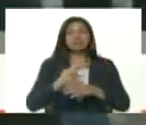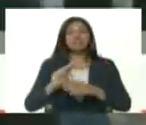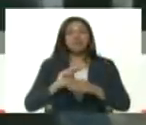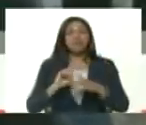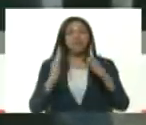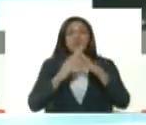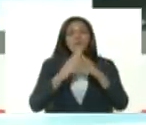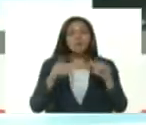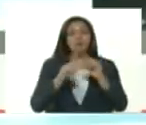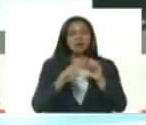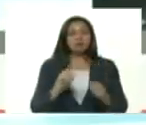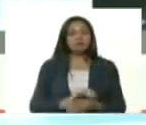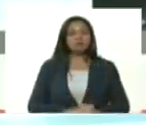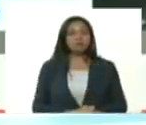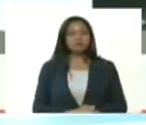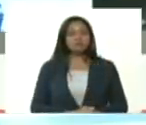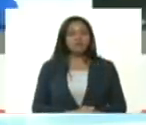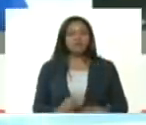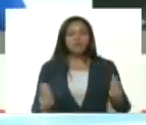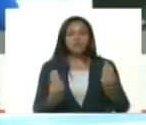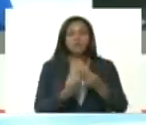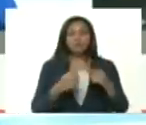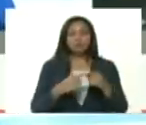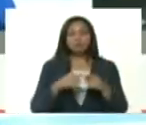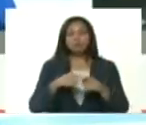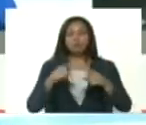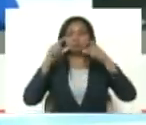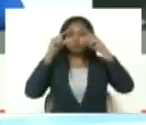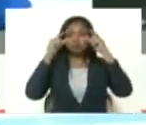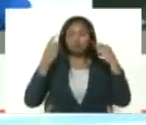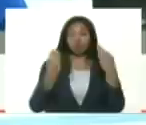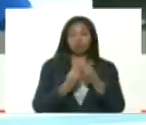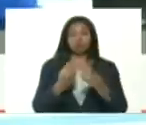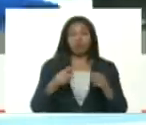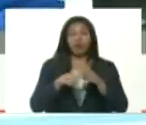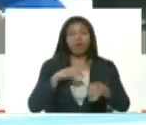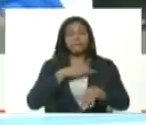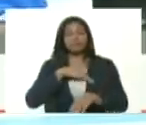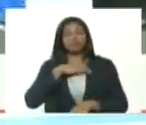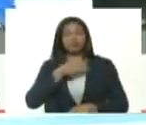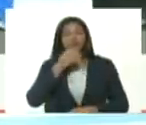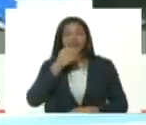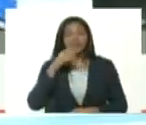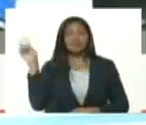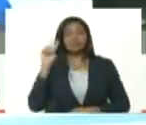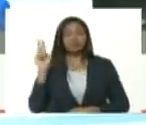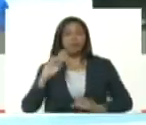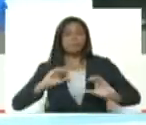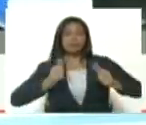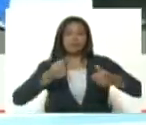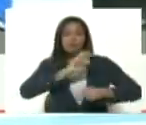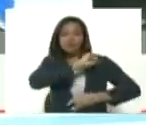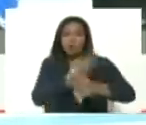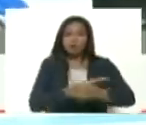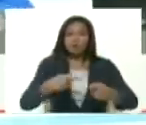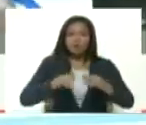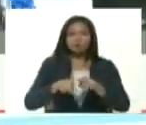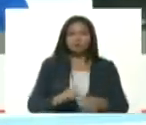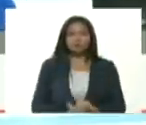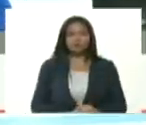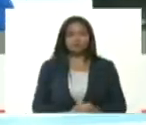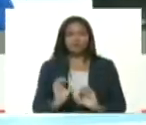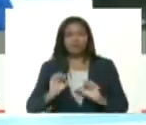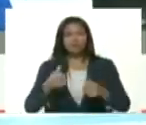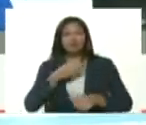casa, junto a los lentes. Bueno, la misión Venezuela Bella, hoy hemos arrancado con fuerza. Hoy arranca la